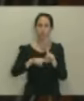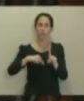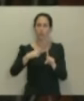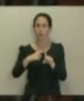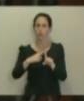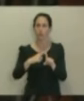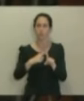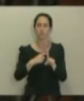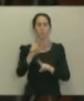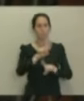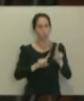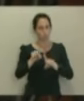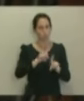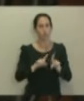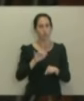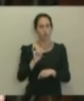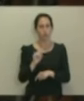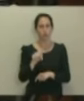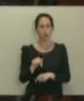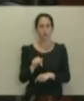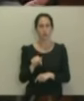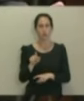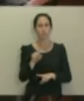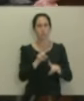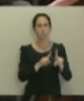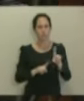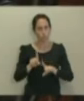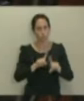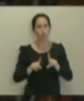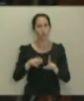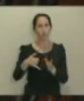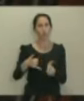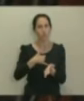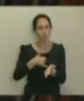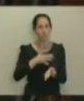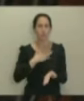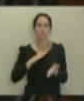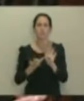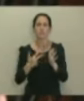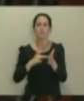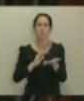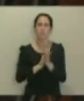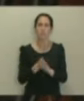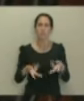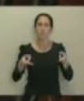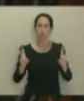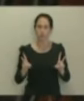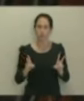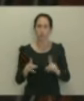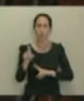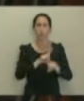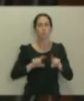problemas, determinadas debilidades en nuestro sistema democrático. El primero de ellos,